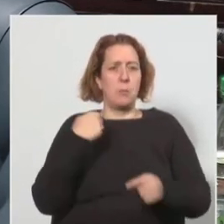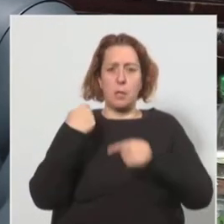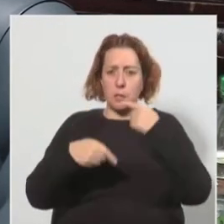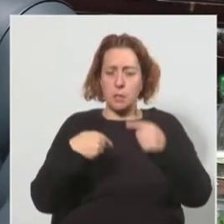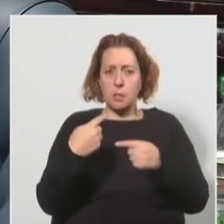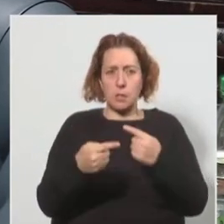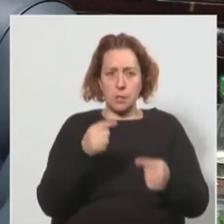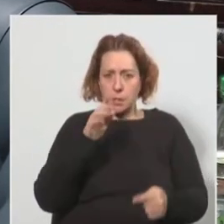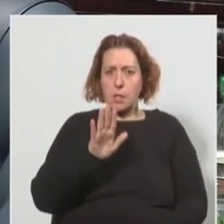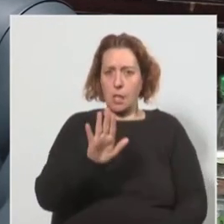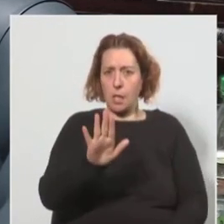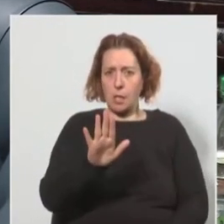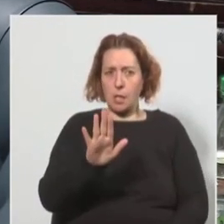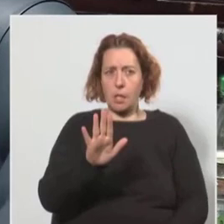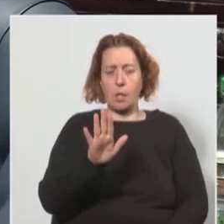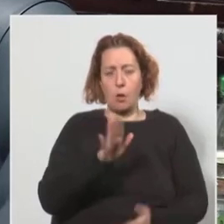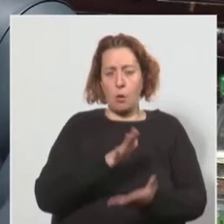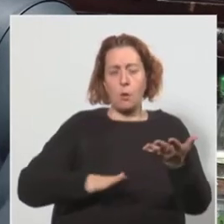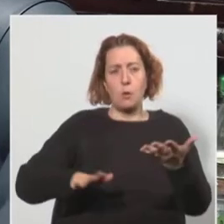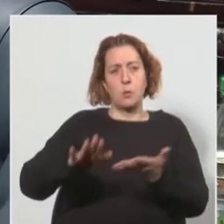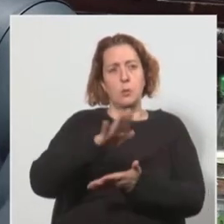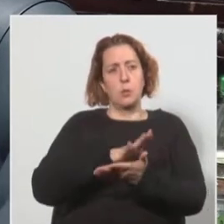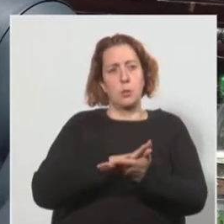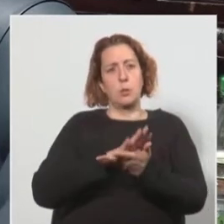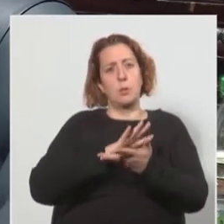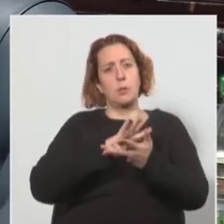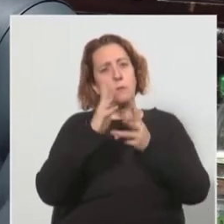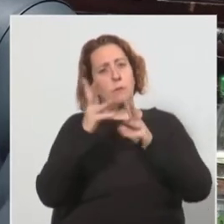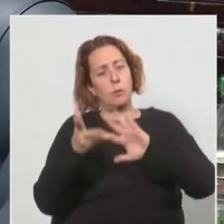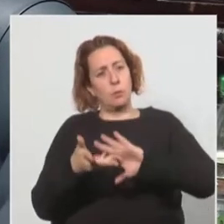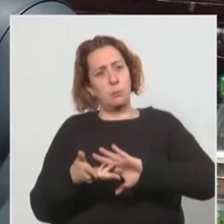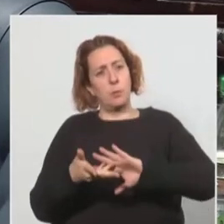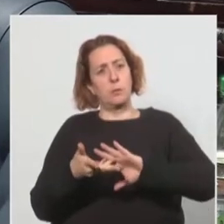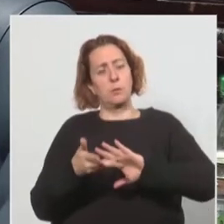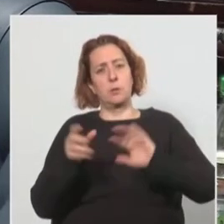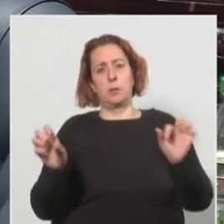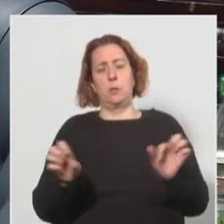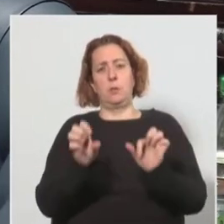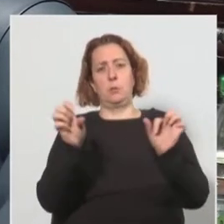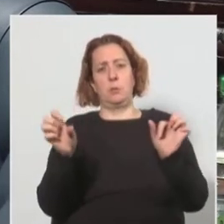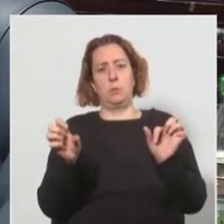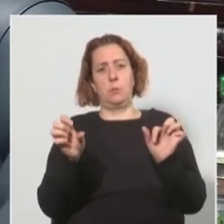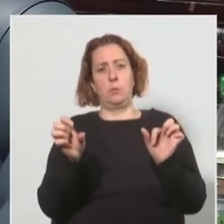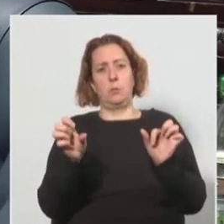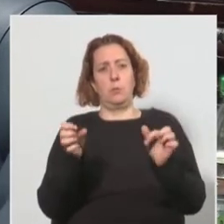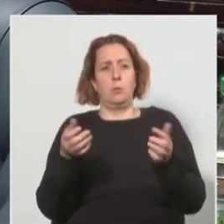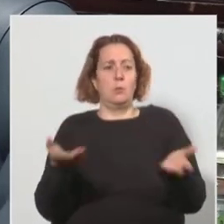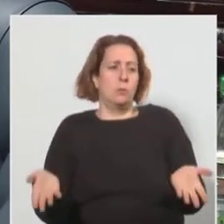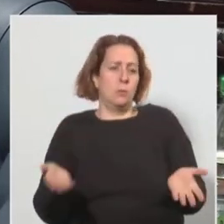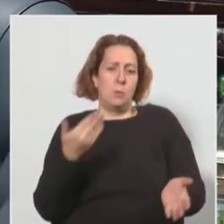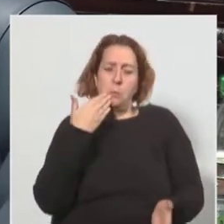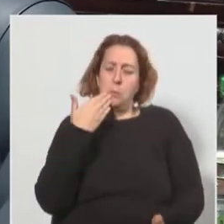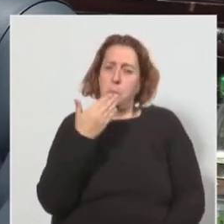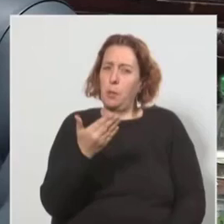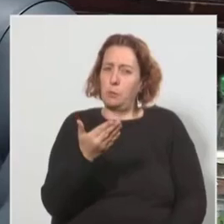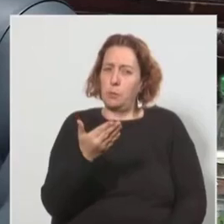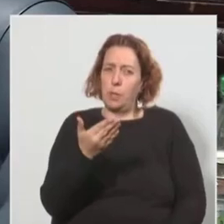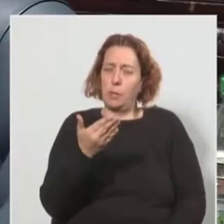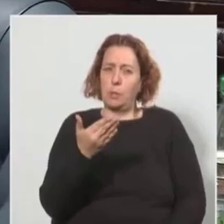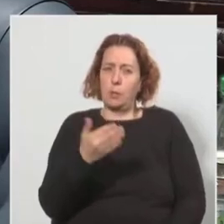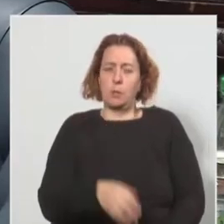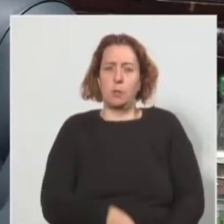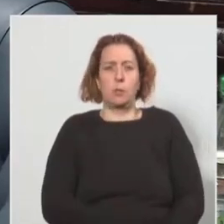seguir adelante en las condiciones y la forma en que se hizo. Entonces la pregunta se